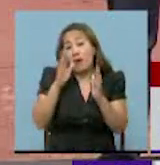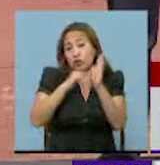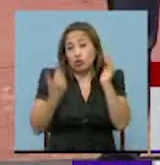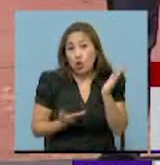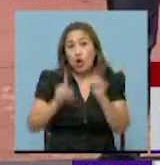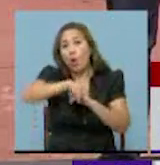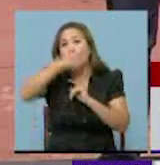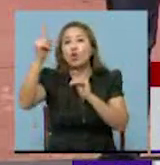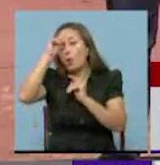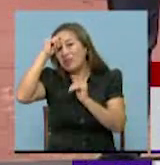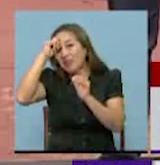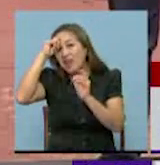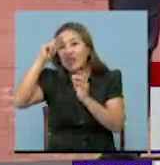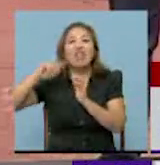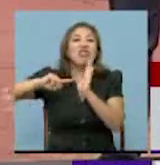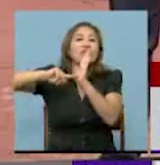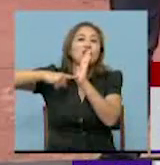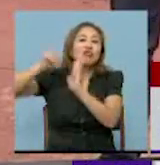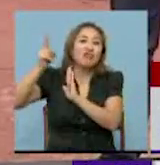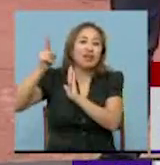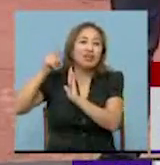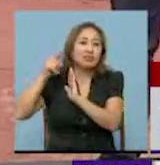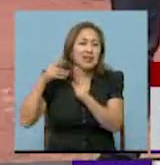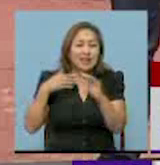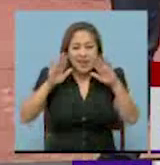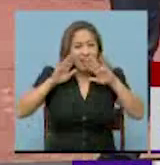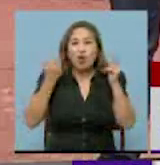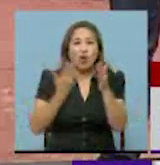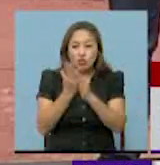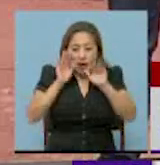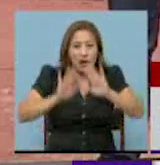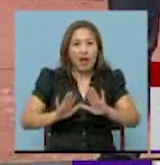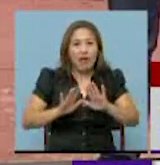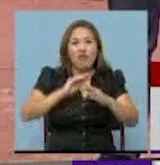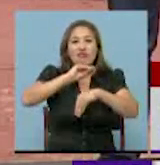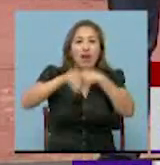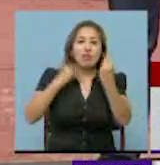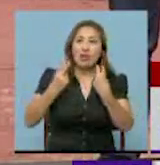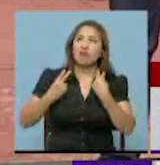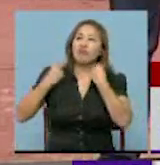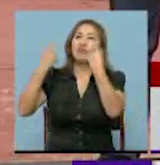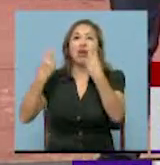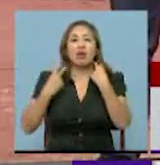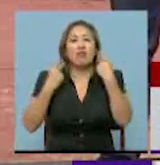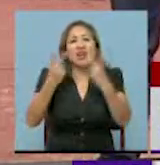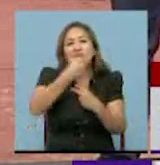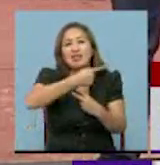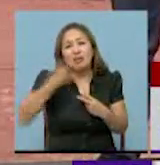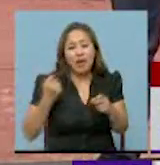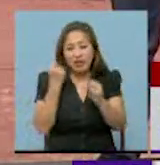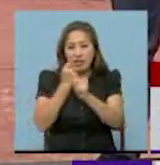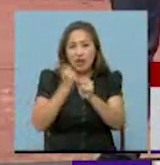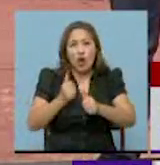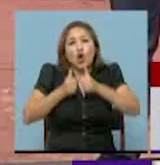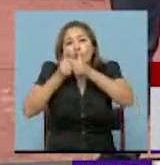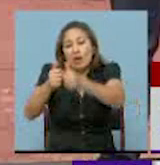el Garrahan, y sin moverse de su lugar. Eso también ha permitido que familias no tengan que tardar semanas de trabajo